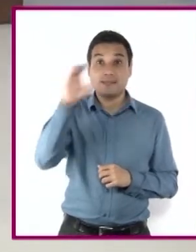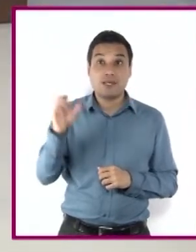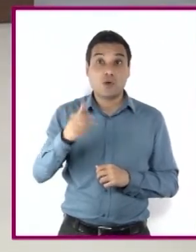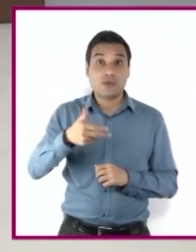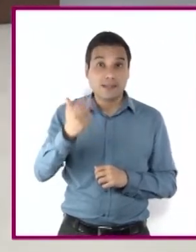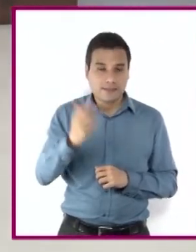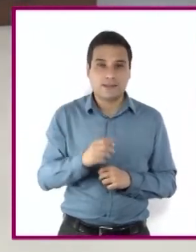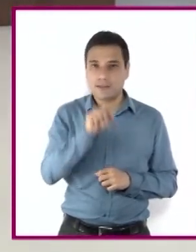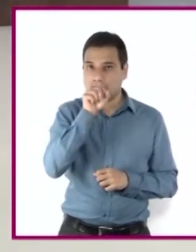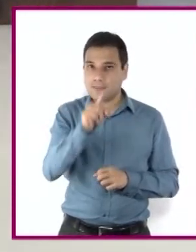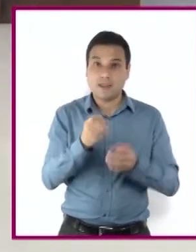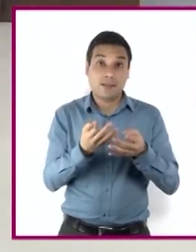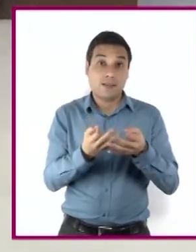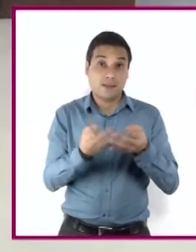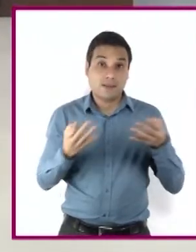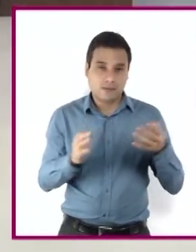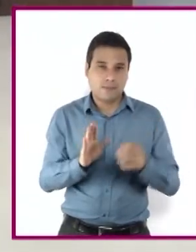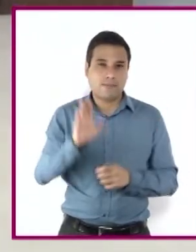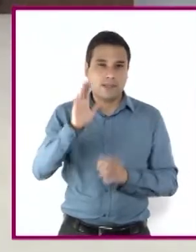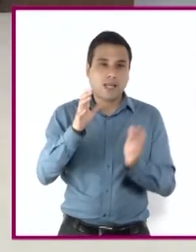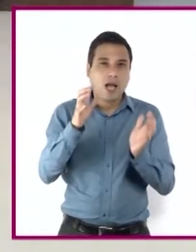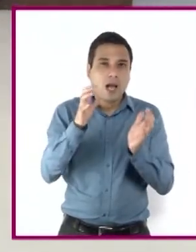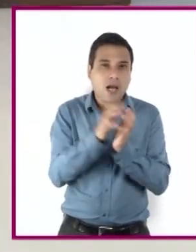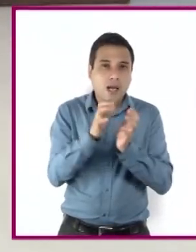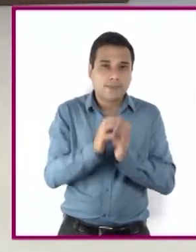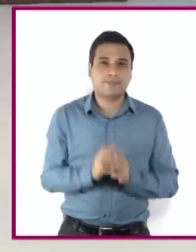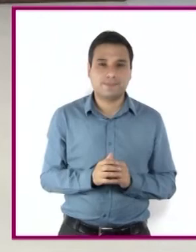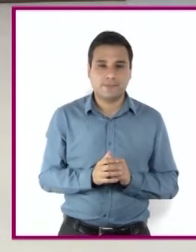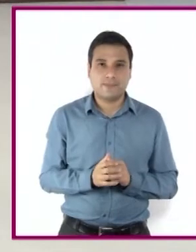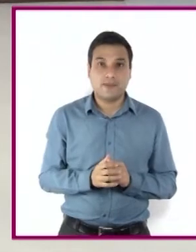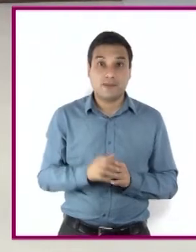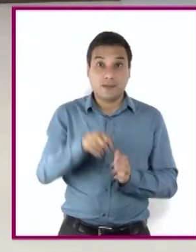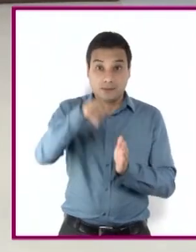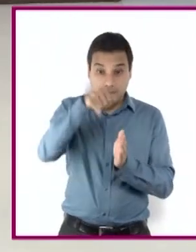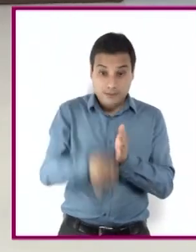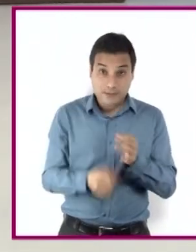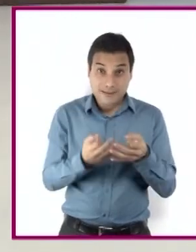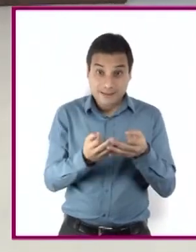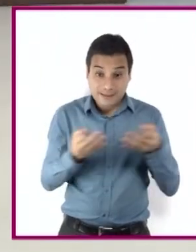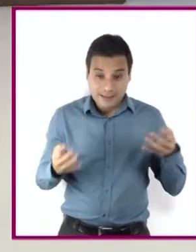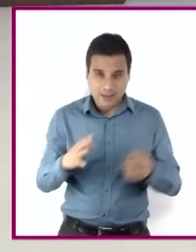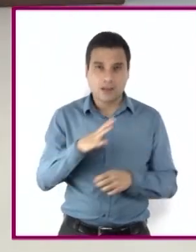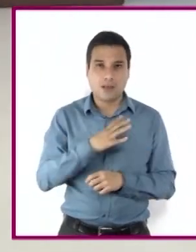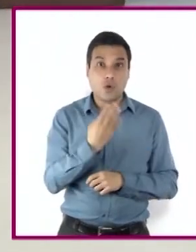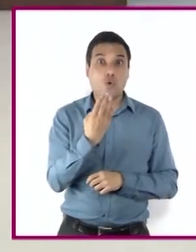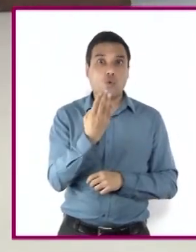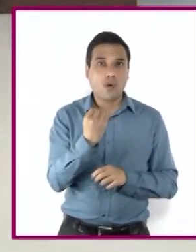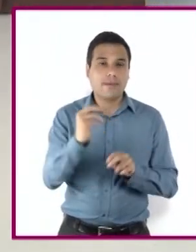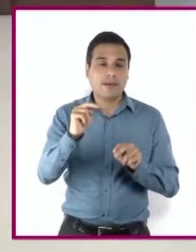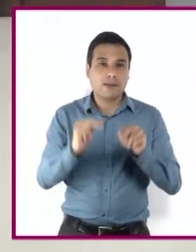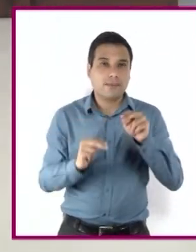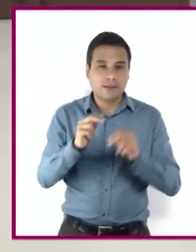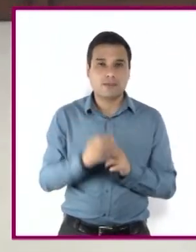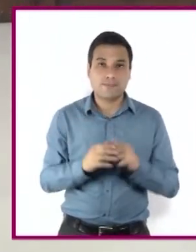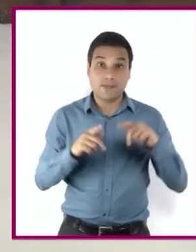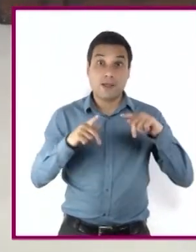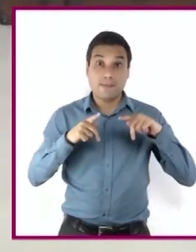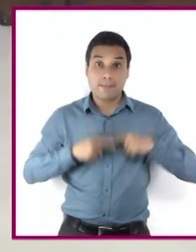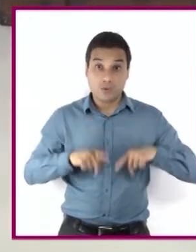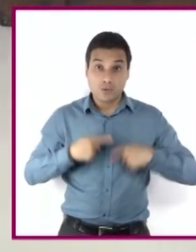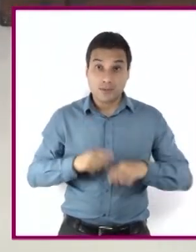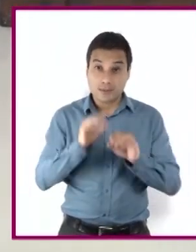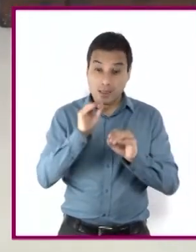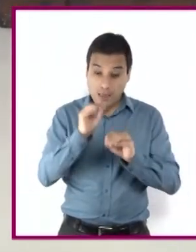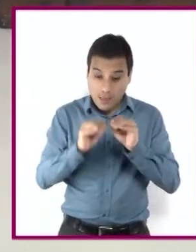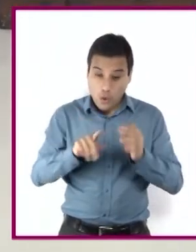tierra, representada como un gran caimán, y 9 inframundos, y que la humanidad había sido creada 5 veces